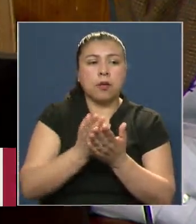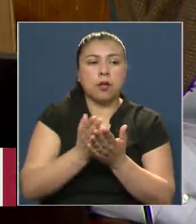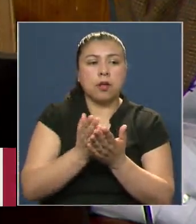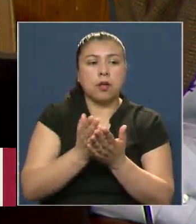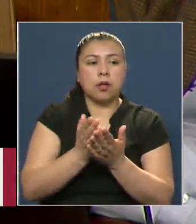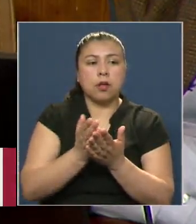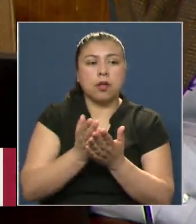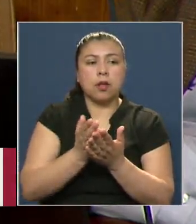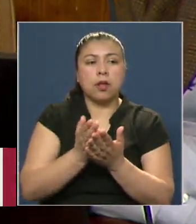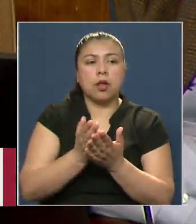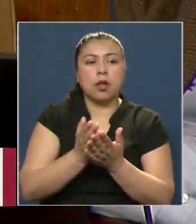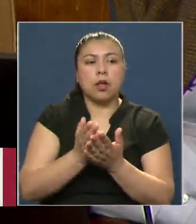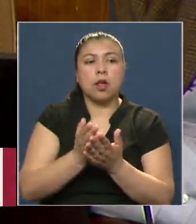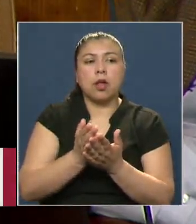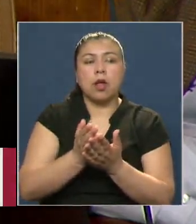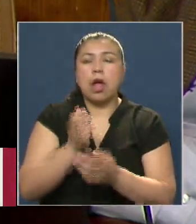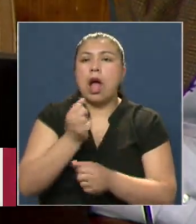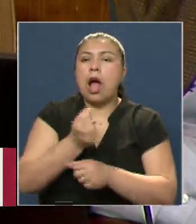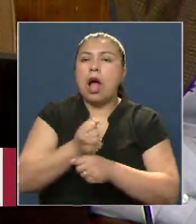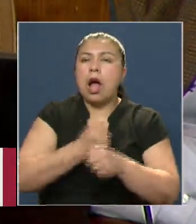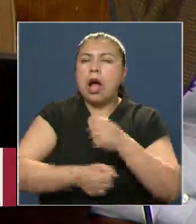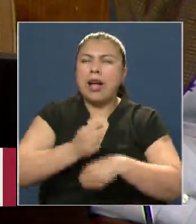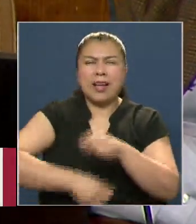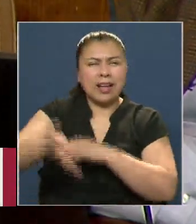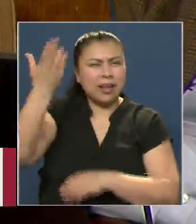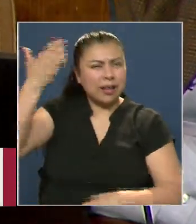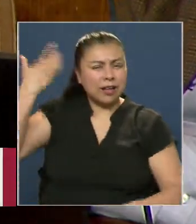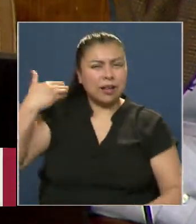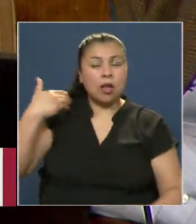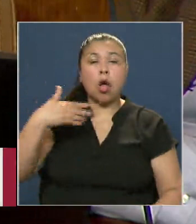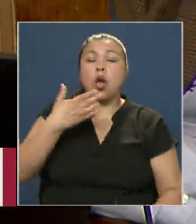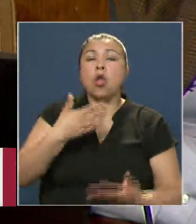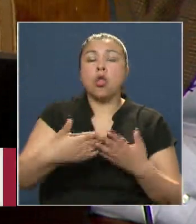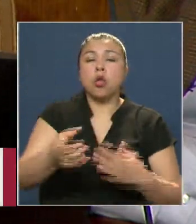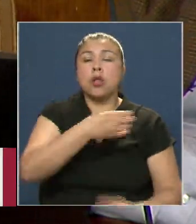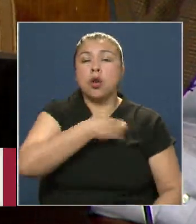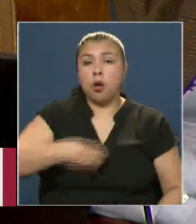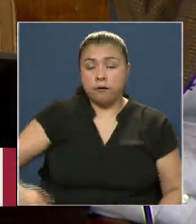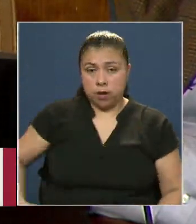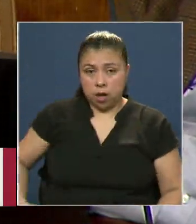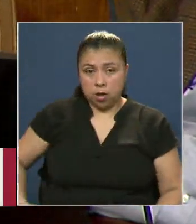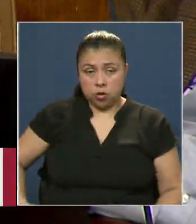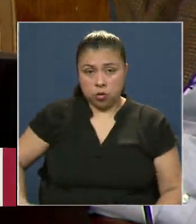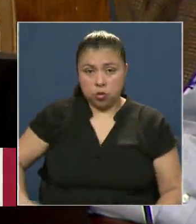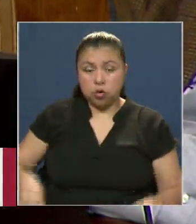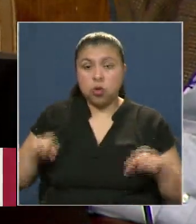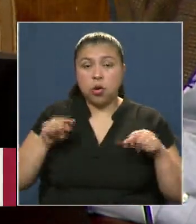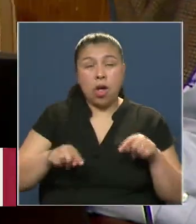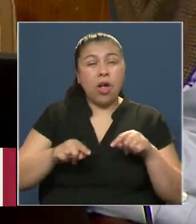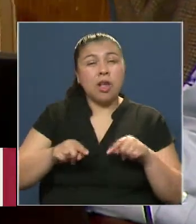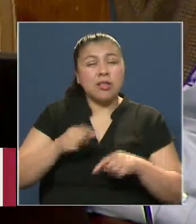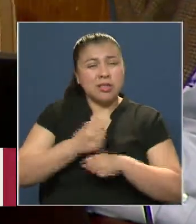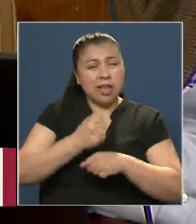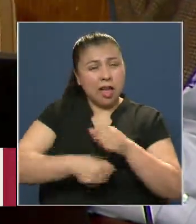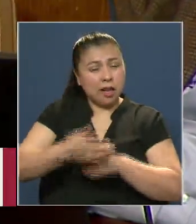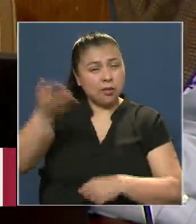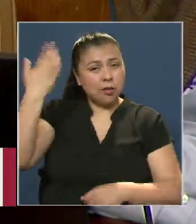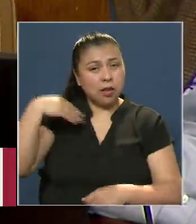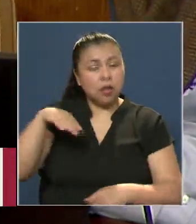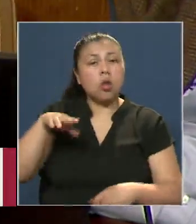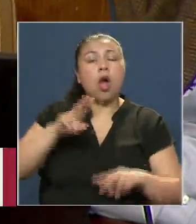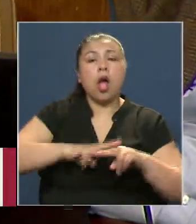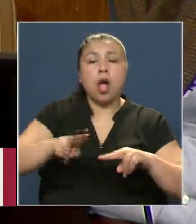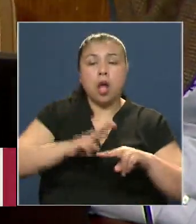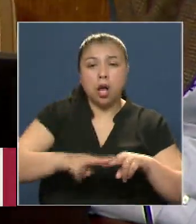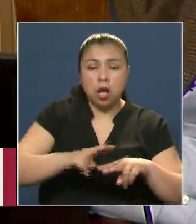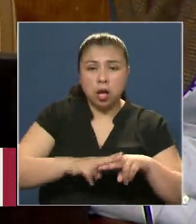estudiantiles de hace años pasado, en el cual el gobierno de turno tuvo que tomar acciones concretas